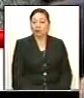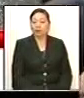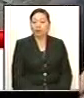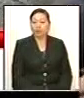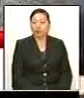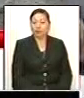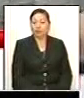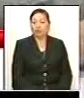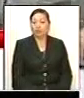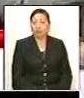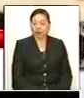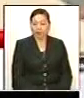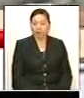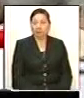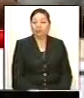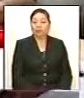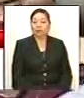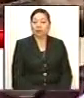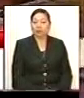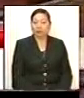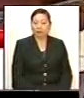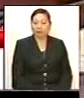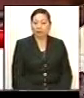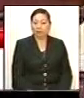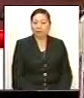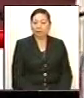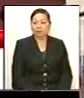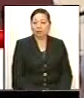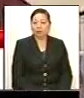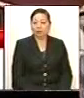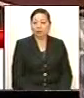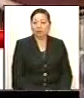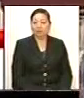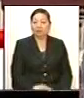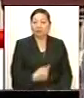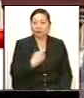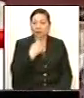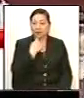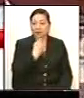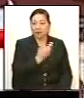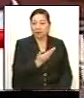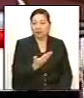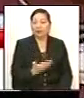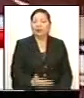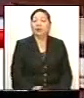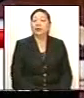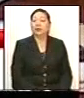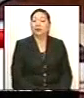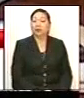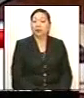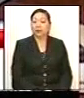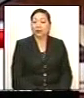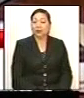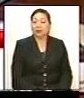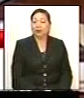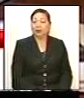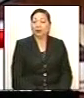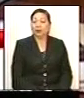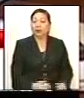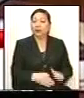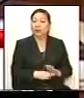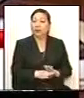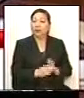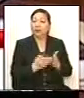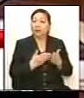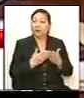interrupción. Muchas gracias, presidente. Yo quería aclarar a mi colega Elías que dentro de un